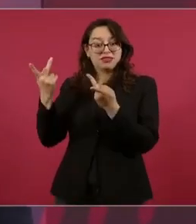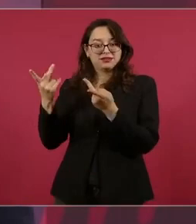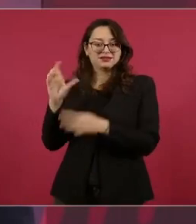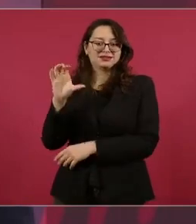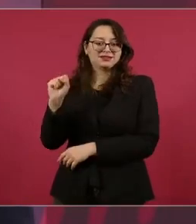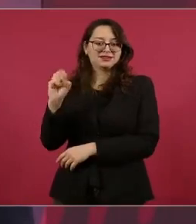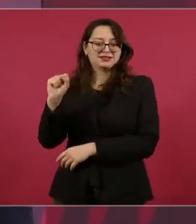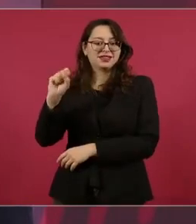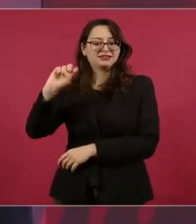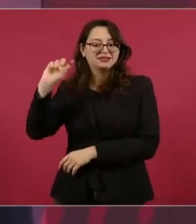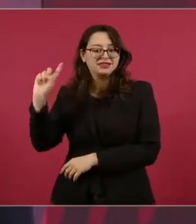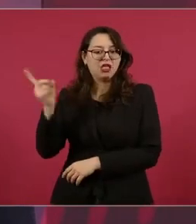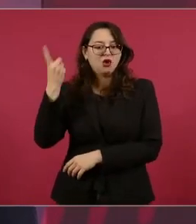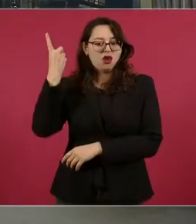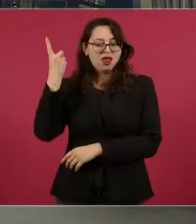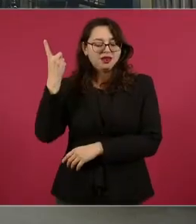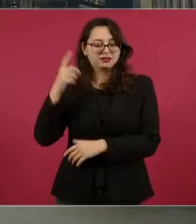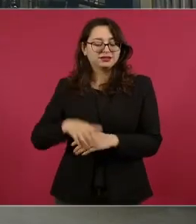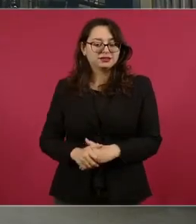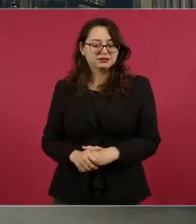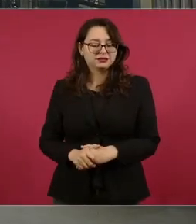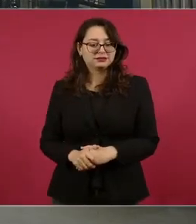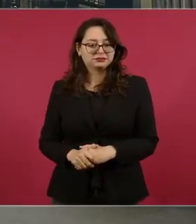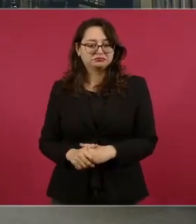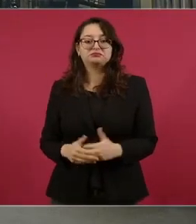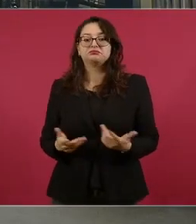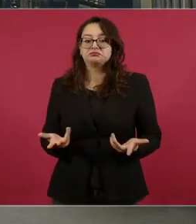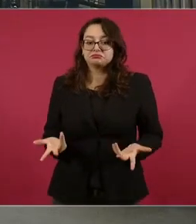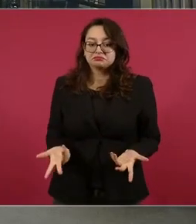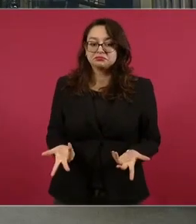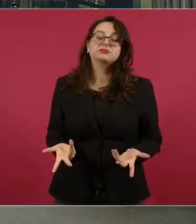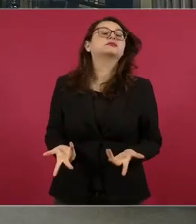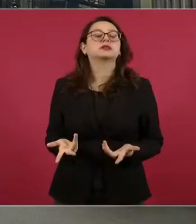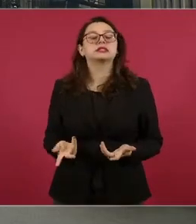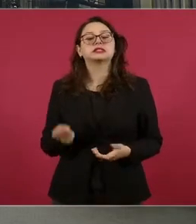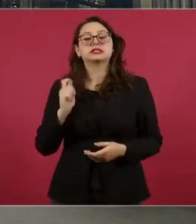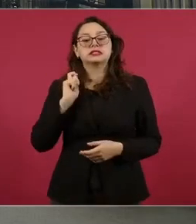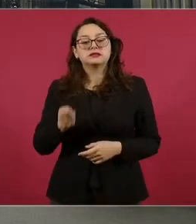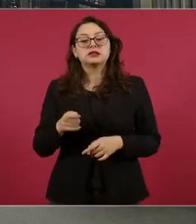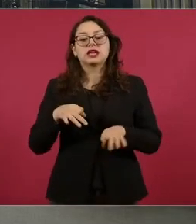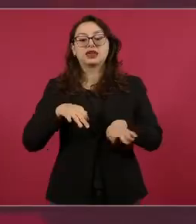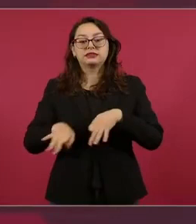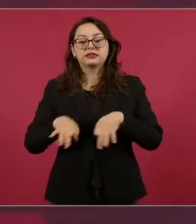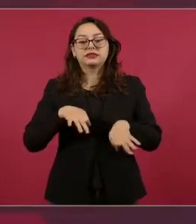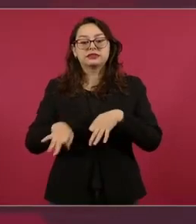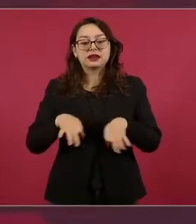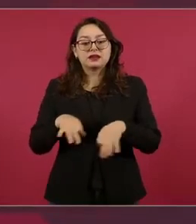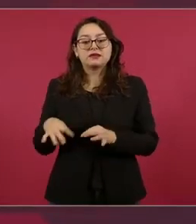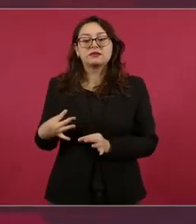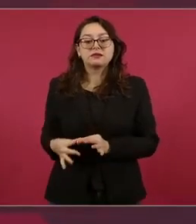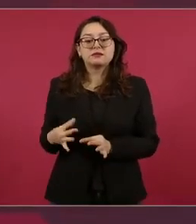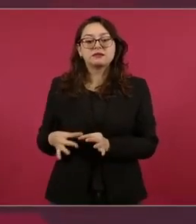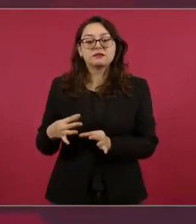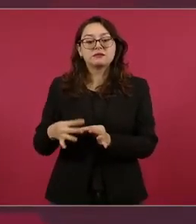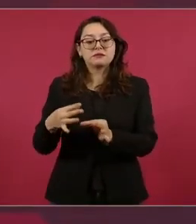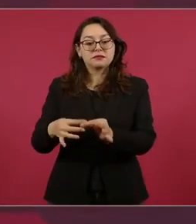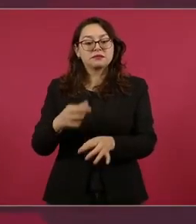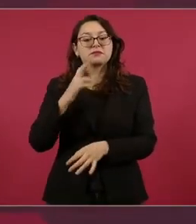60 dólares entonces hay más eficiencia porque no